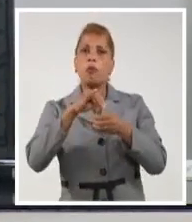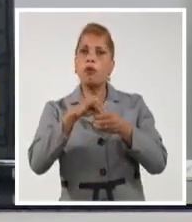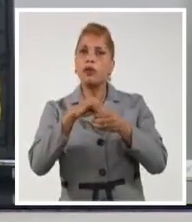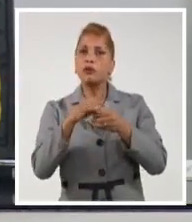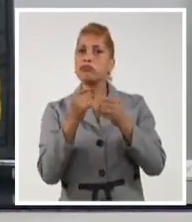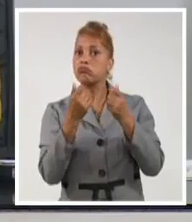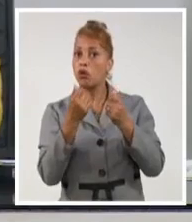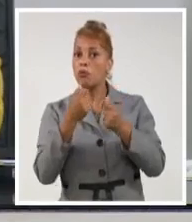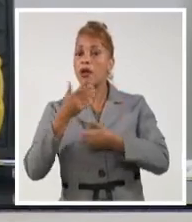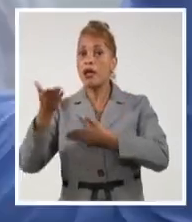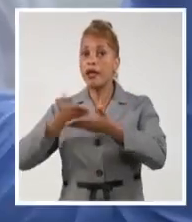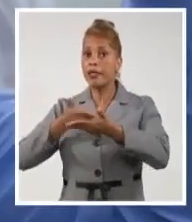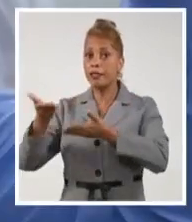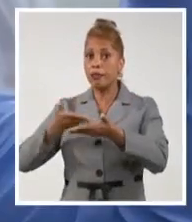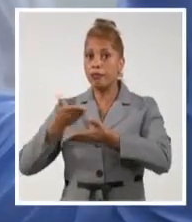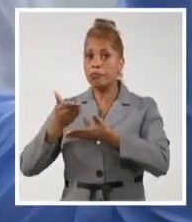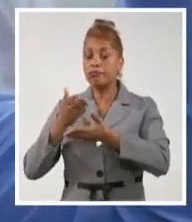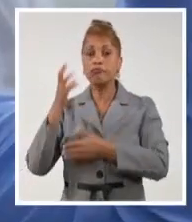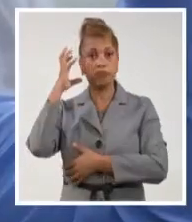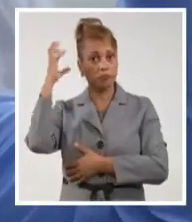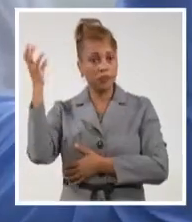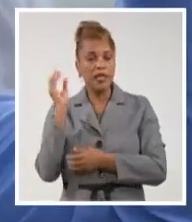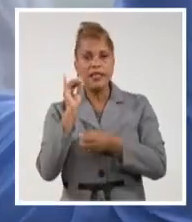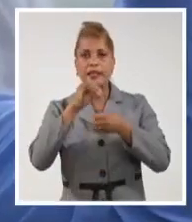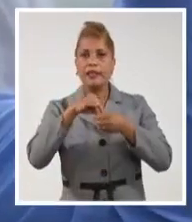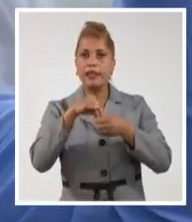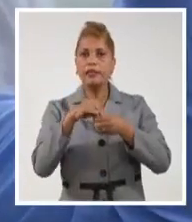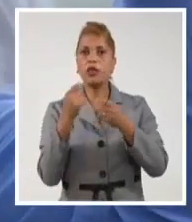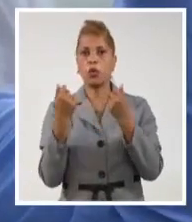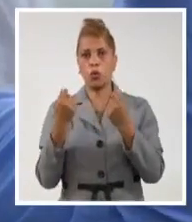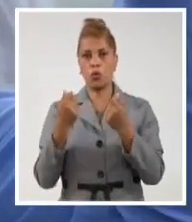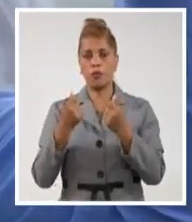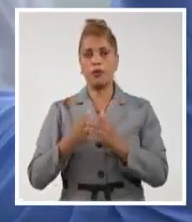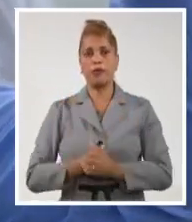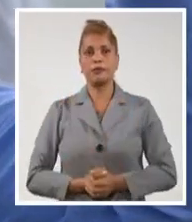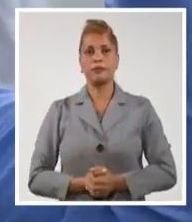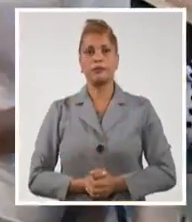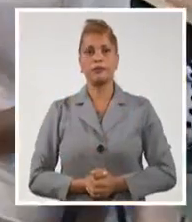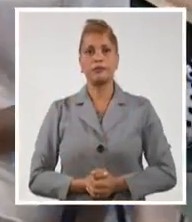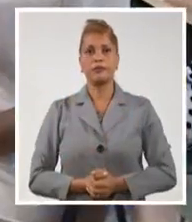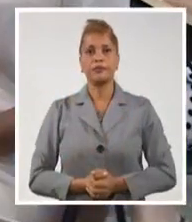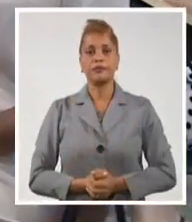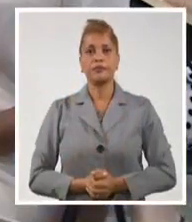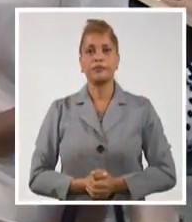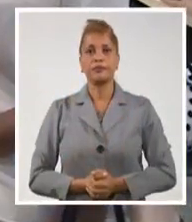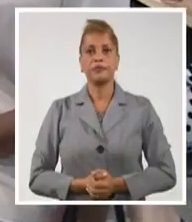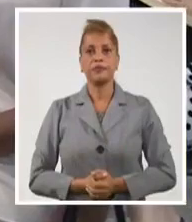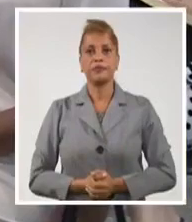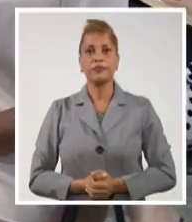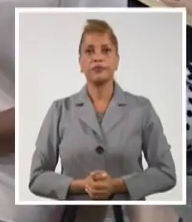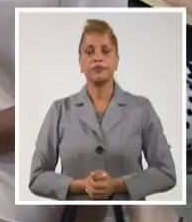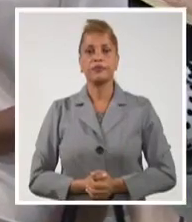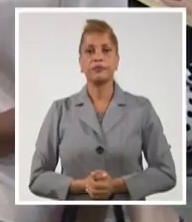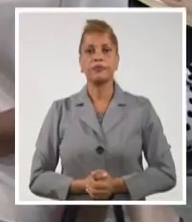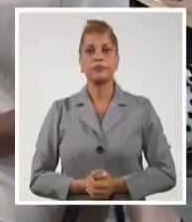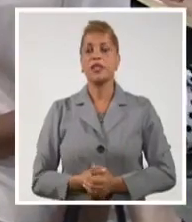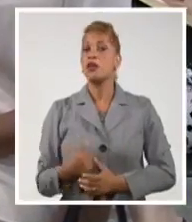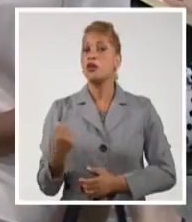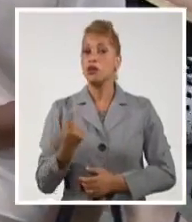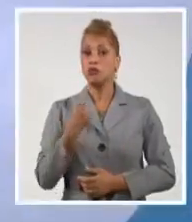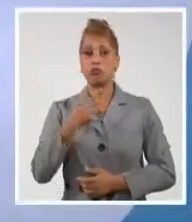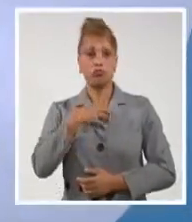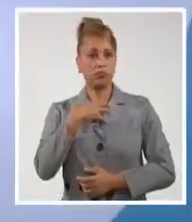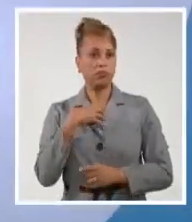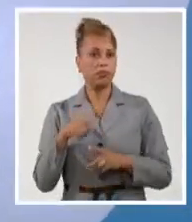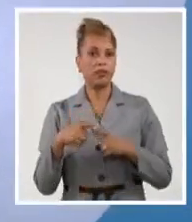formas de gestión no estatal dentro de la actividad de comercio exterior de nuestro país. Nosotros